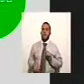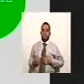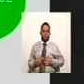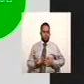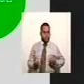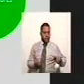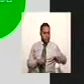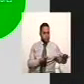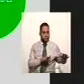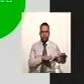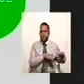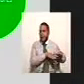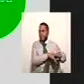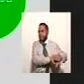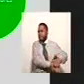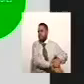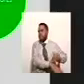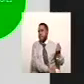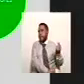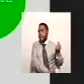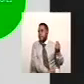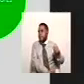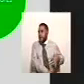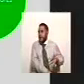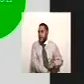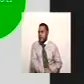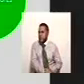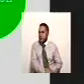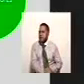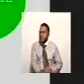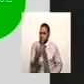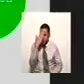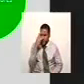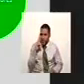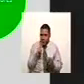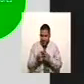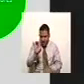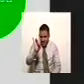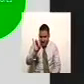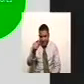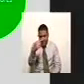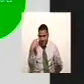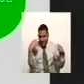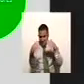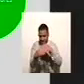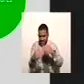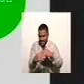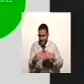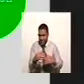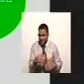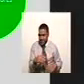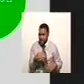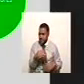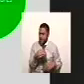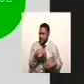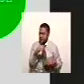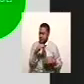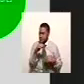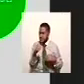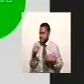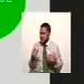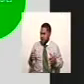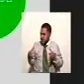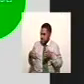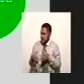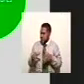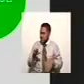Eso es un costo de competitividad que tiene el país, doctor Andrade. Usted que ha estado en McKinsey sabe que los estudios que ha hecho McKinsey incluyen